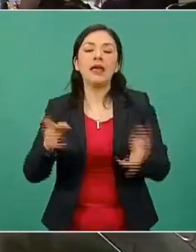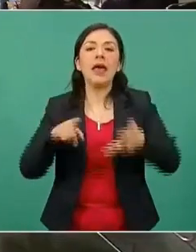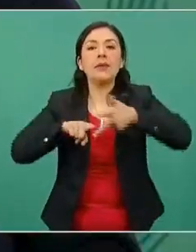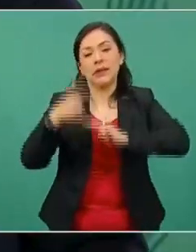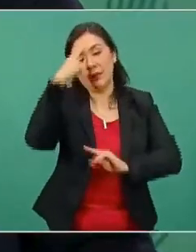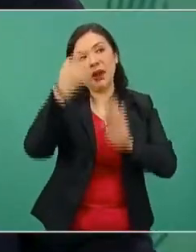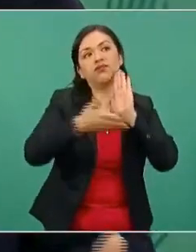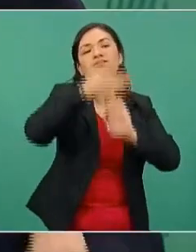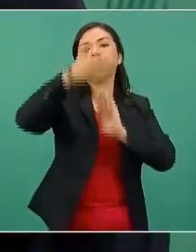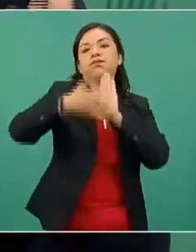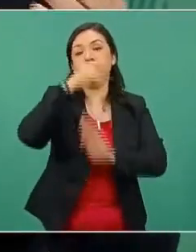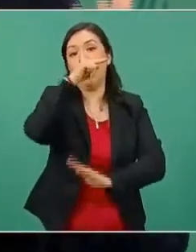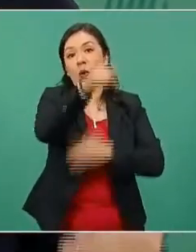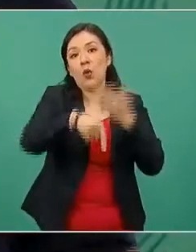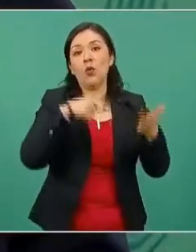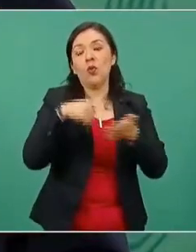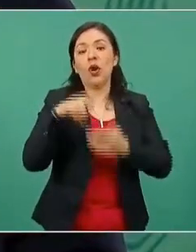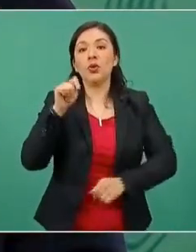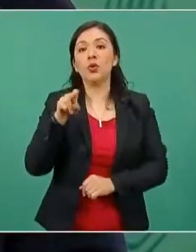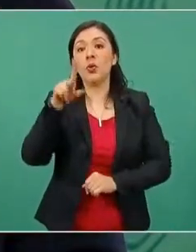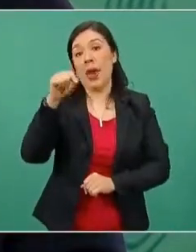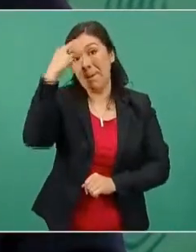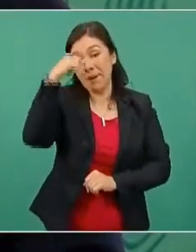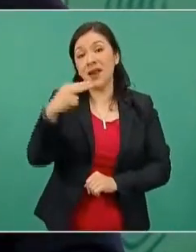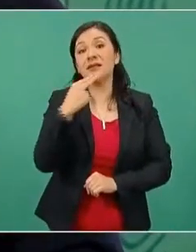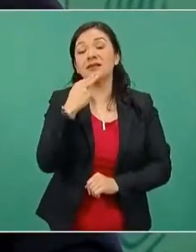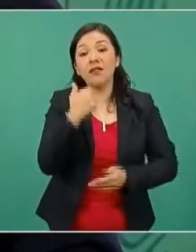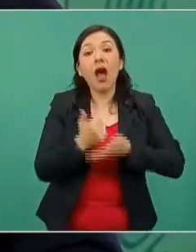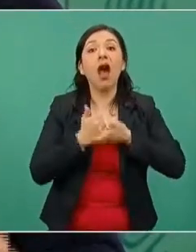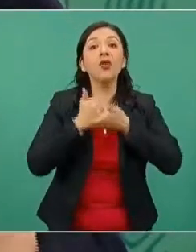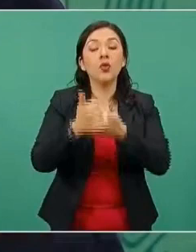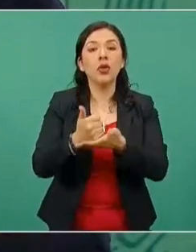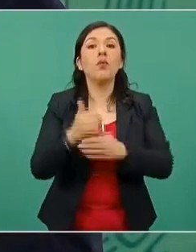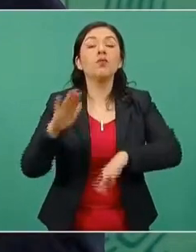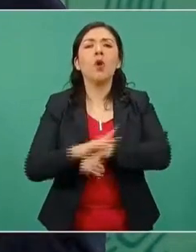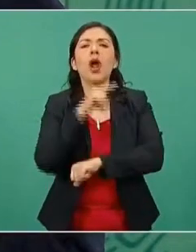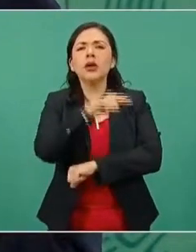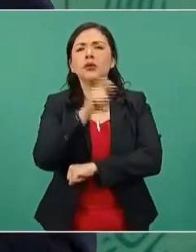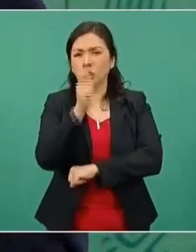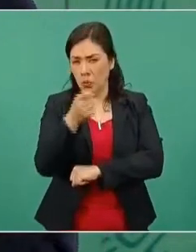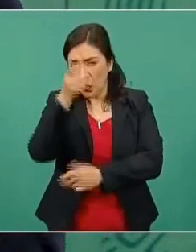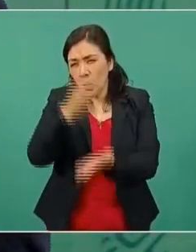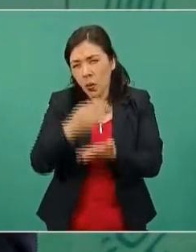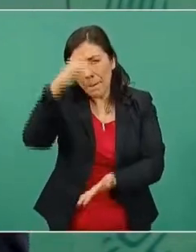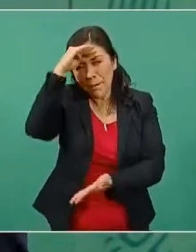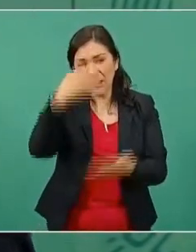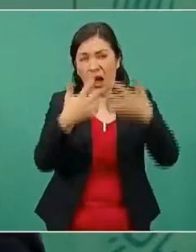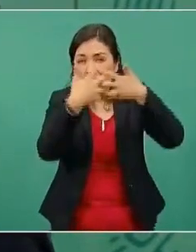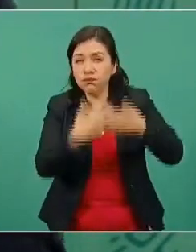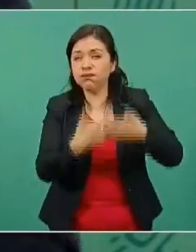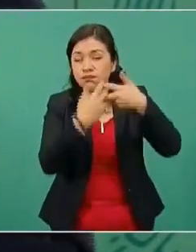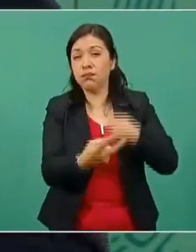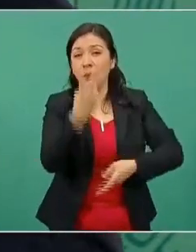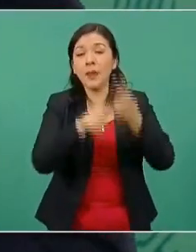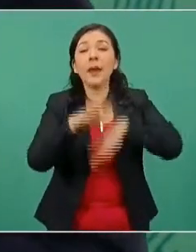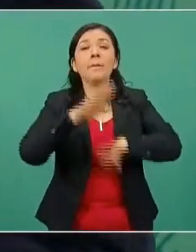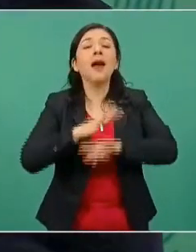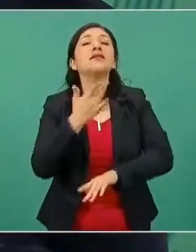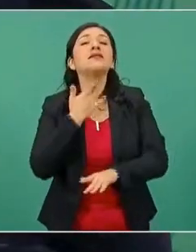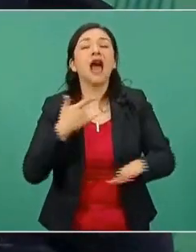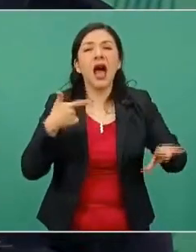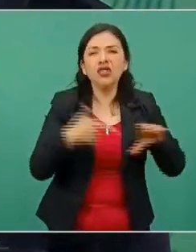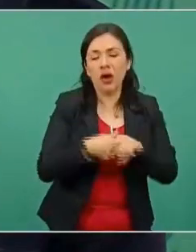que va pues a ayudar mucho, porque no solo es producir más combustibles